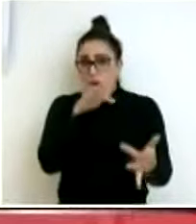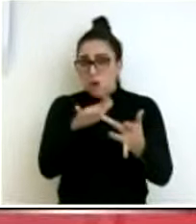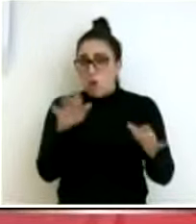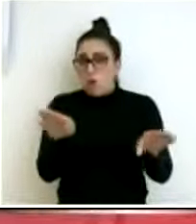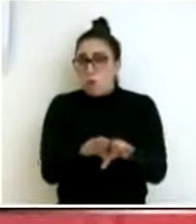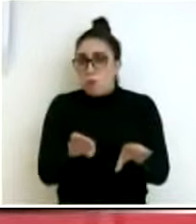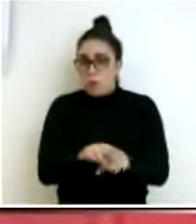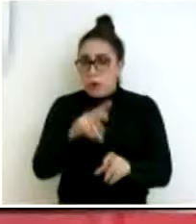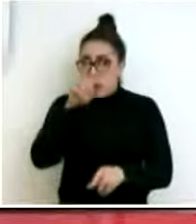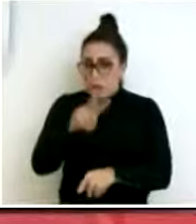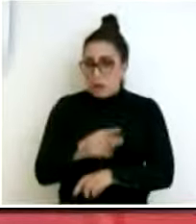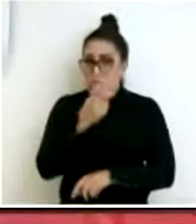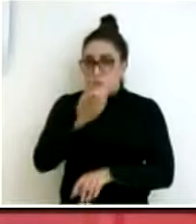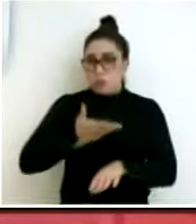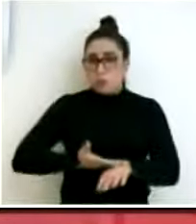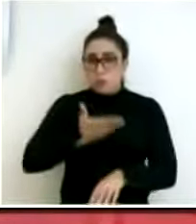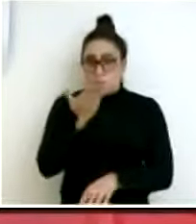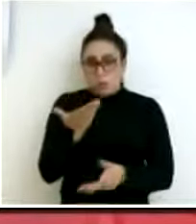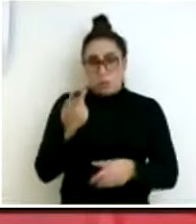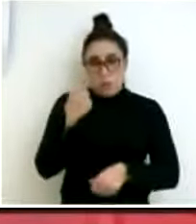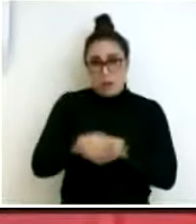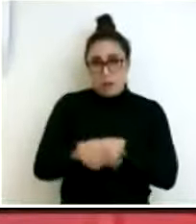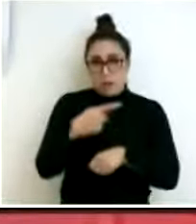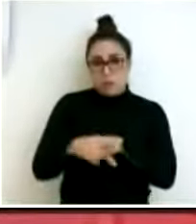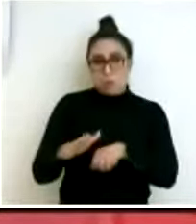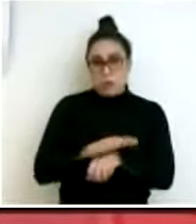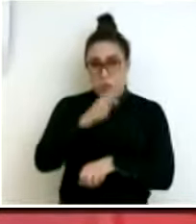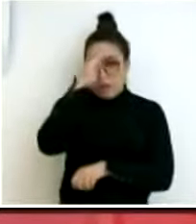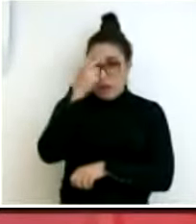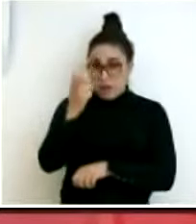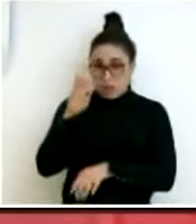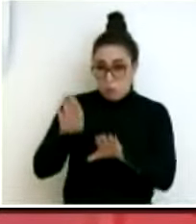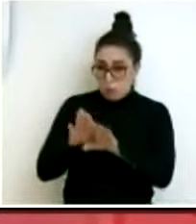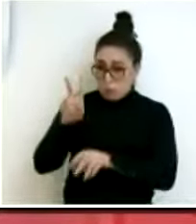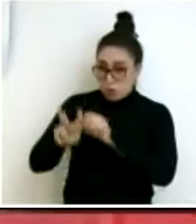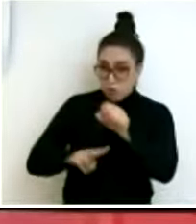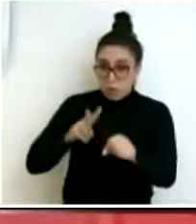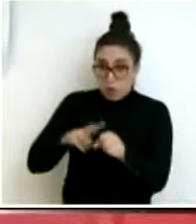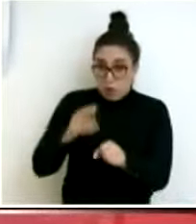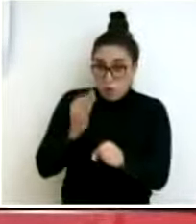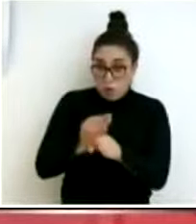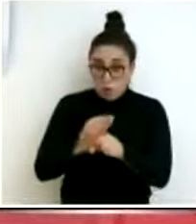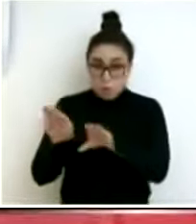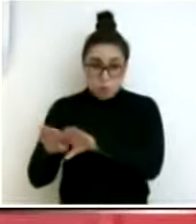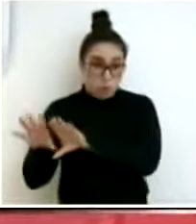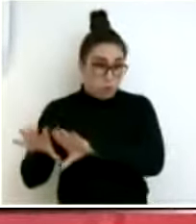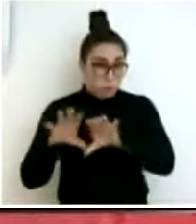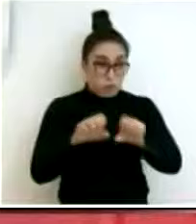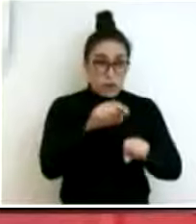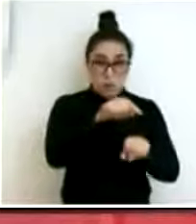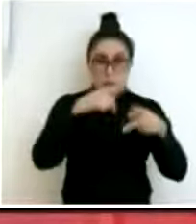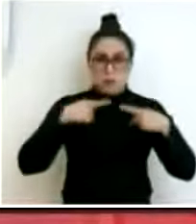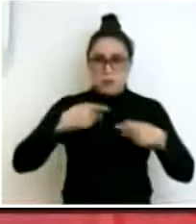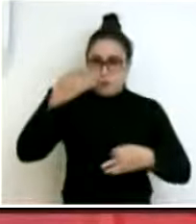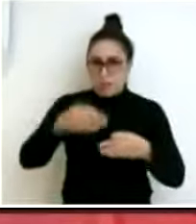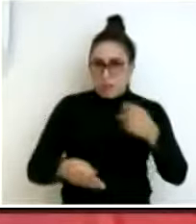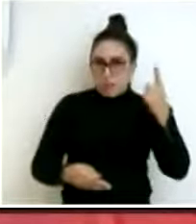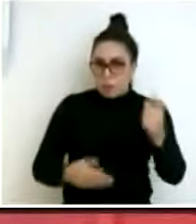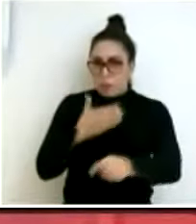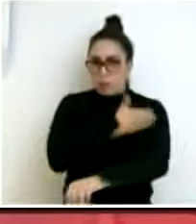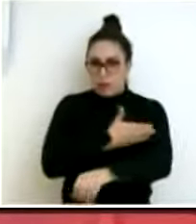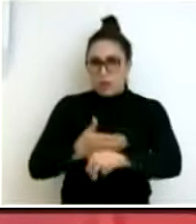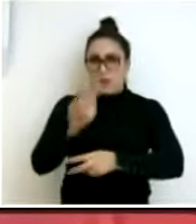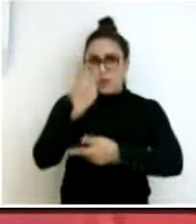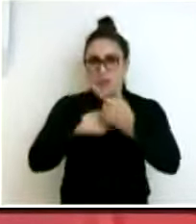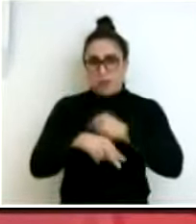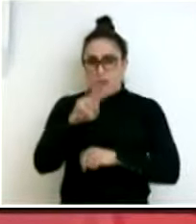muy delicado, porque no es una condición natural en la que se pueda sesionar. Es